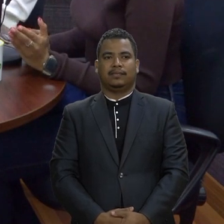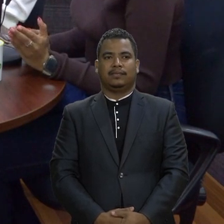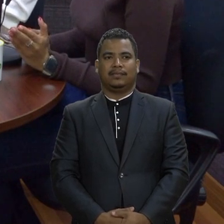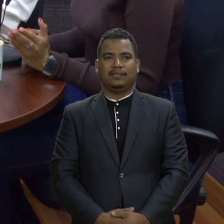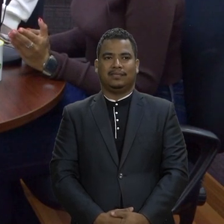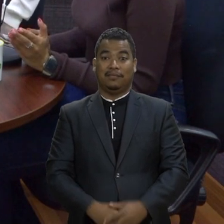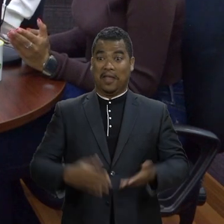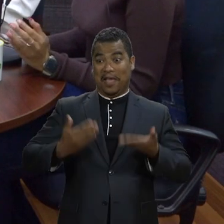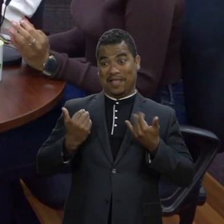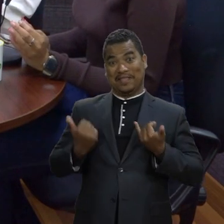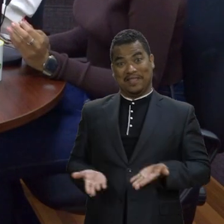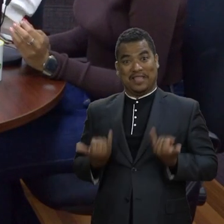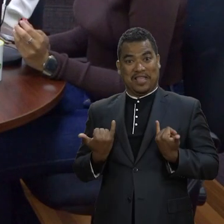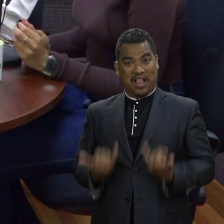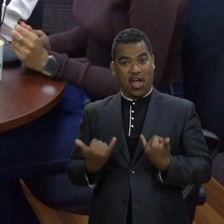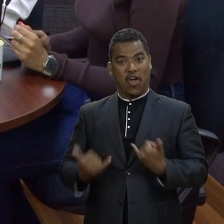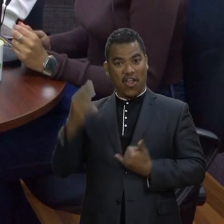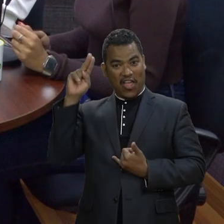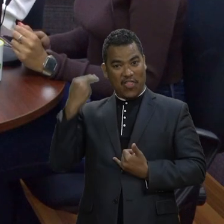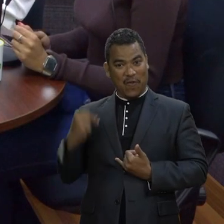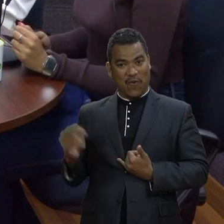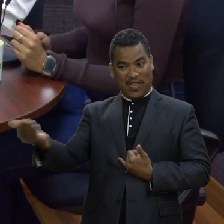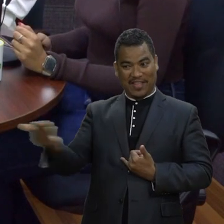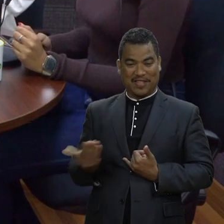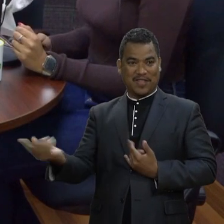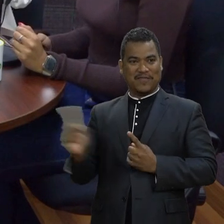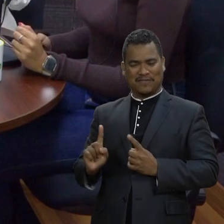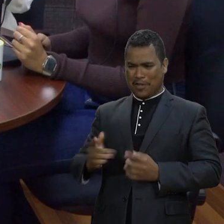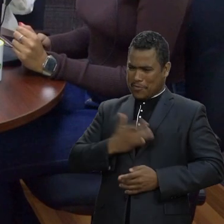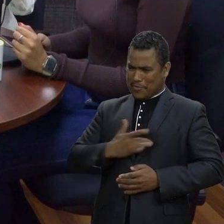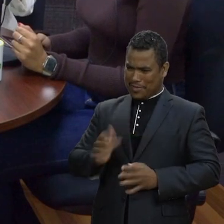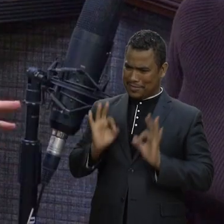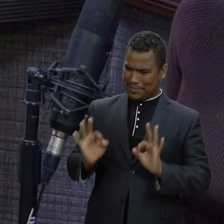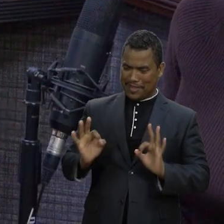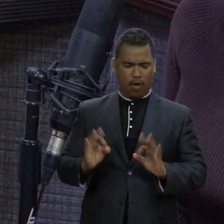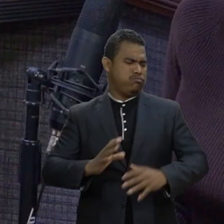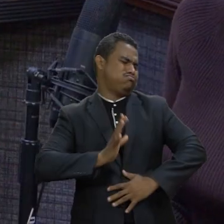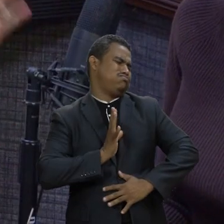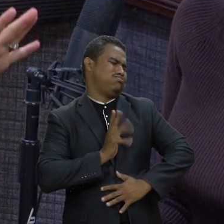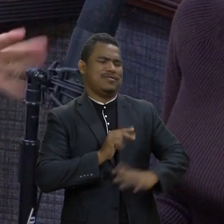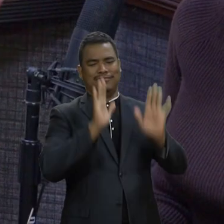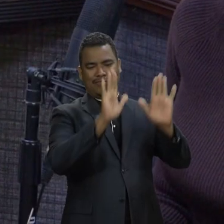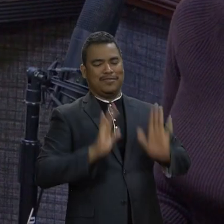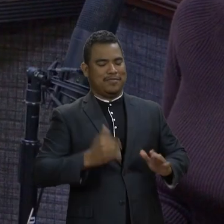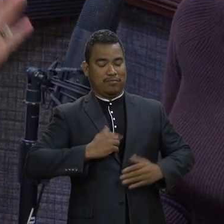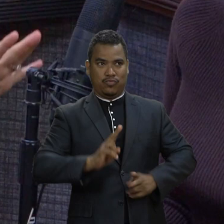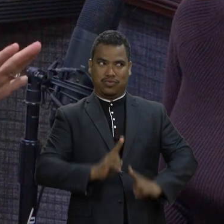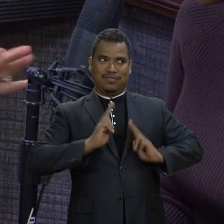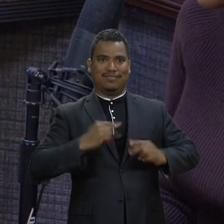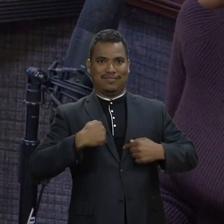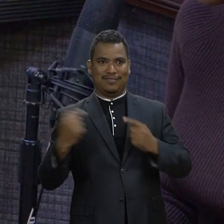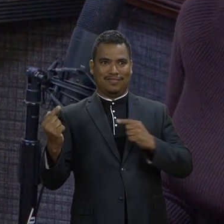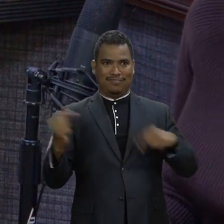costo de esta reputación a nivel personal y profesional? Bueno, si es el sello de transparencia, ese es suave, ese no tiene